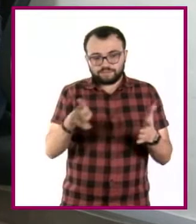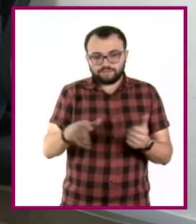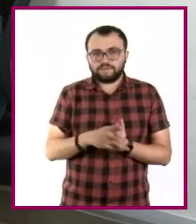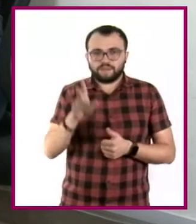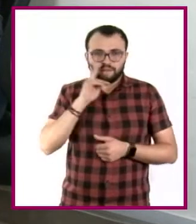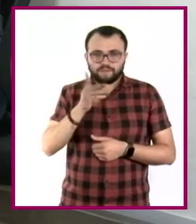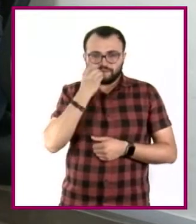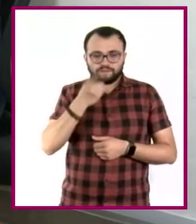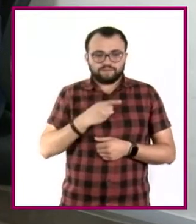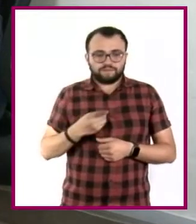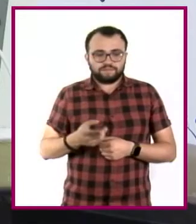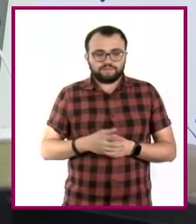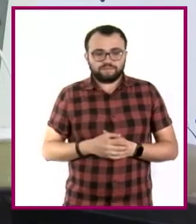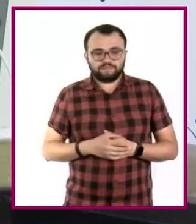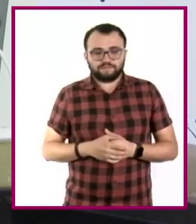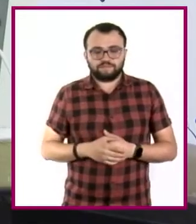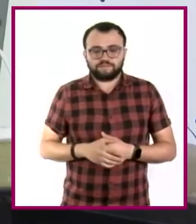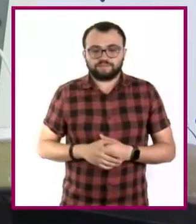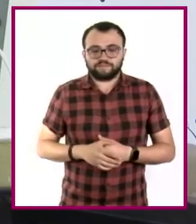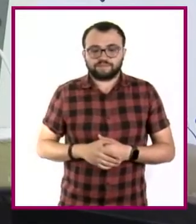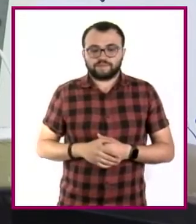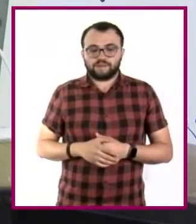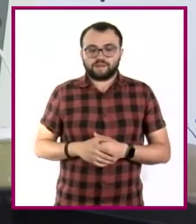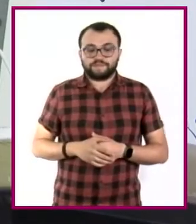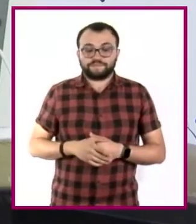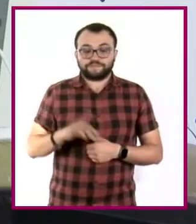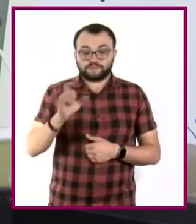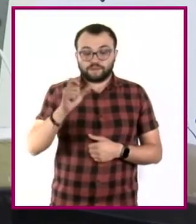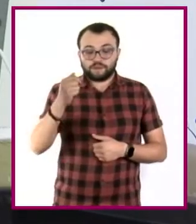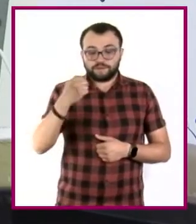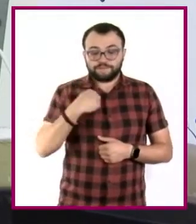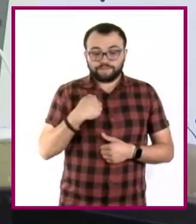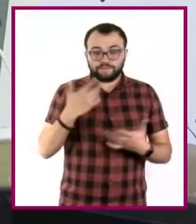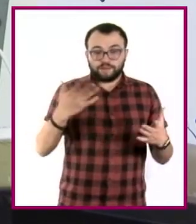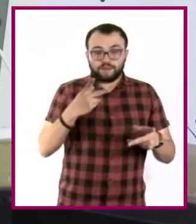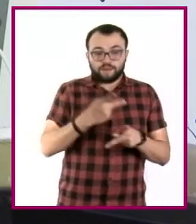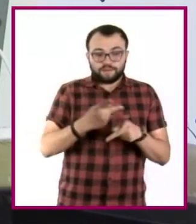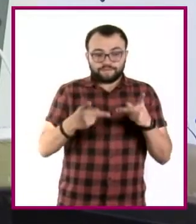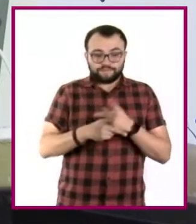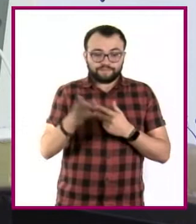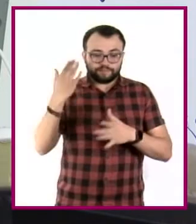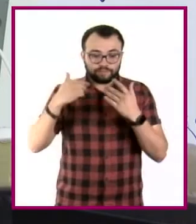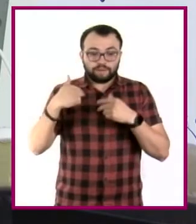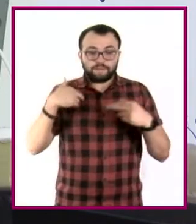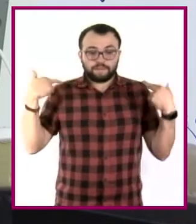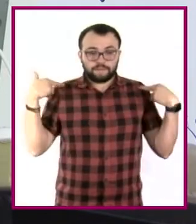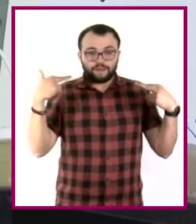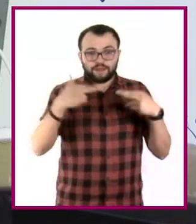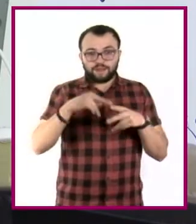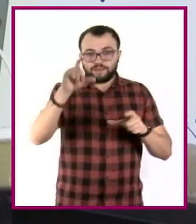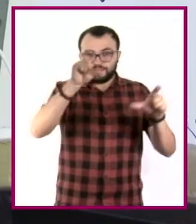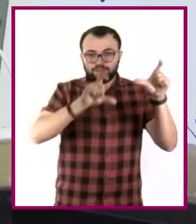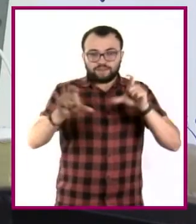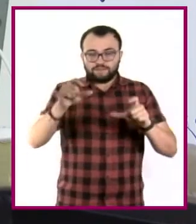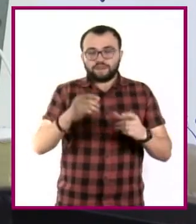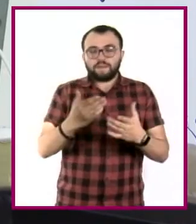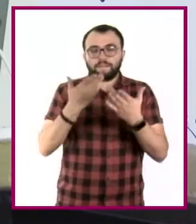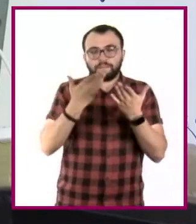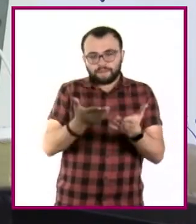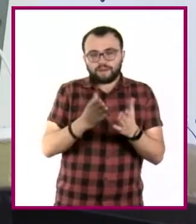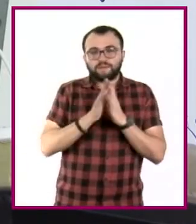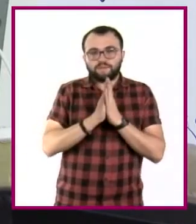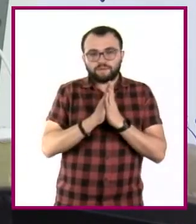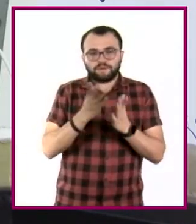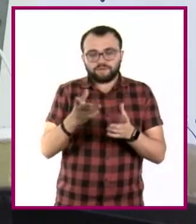ver, cuéntanos, por favor. Resulta que cuando yo estaba en la prepa, mi maestro de química nos pidió presentar un proyecto